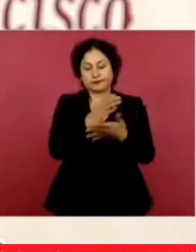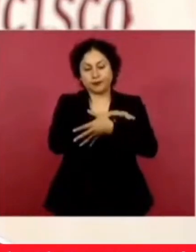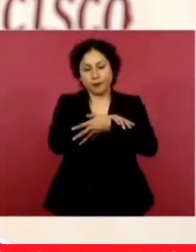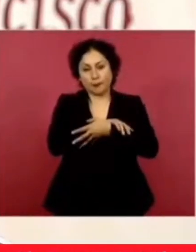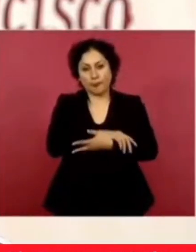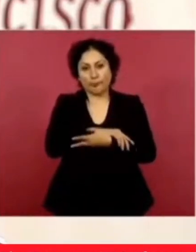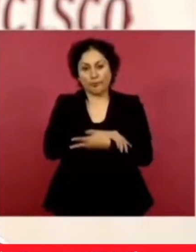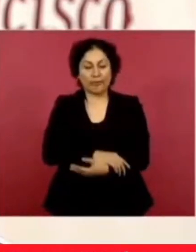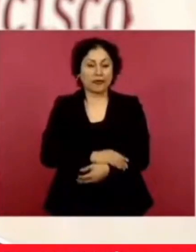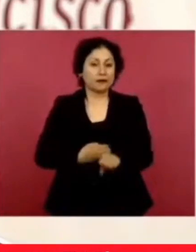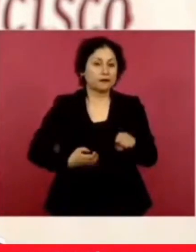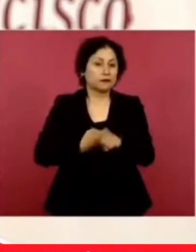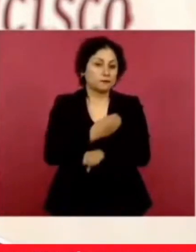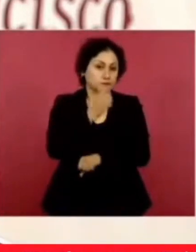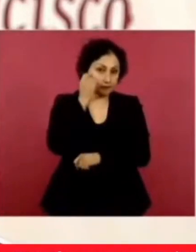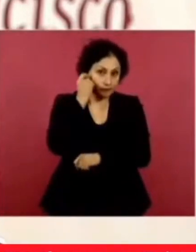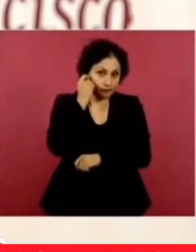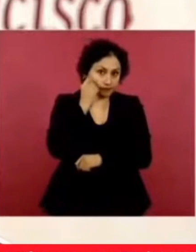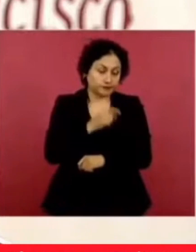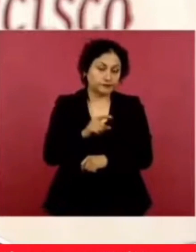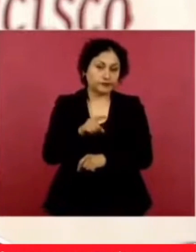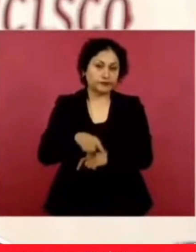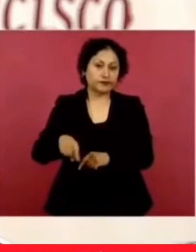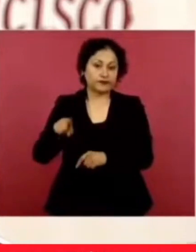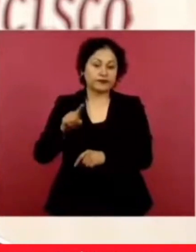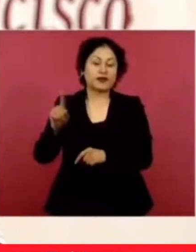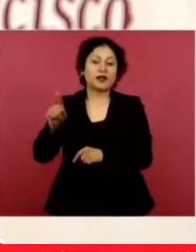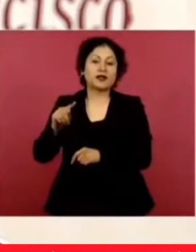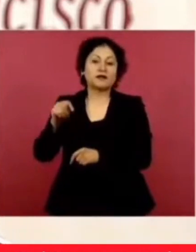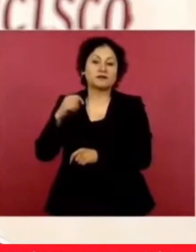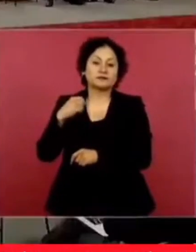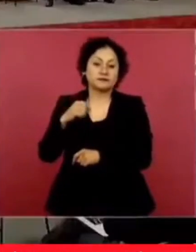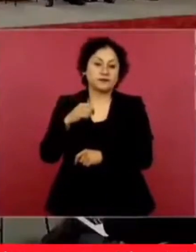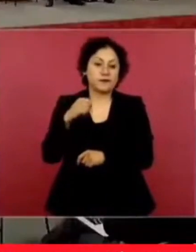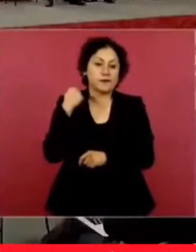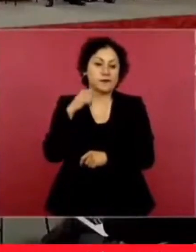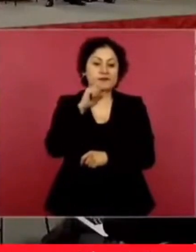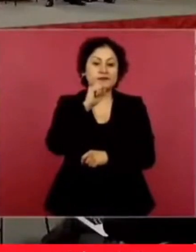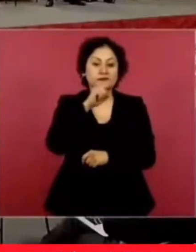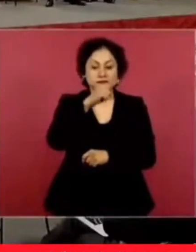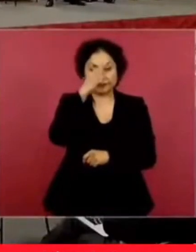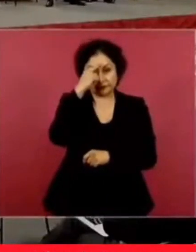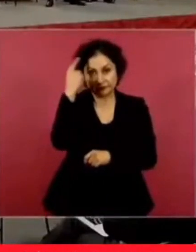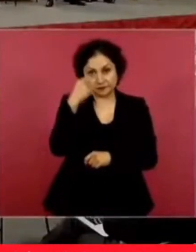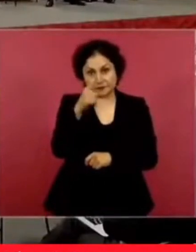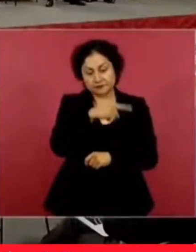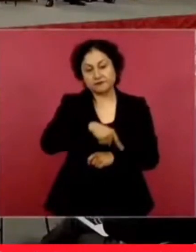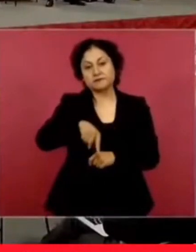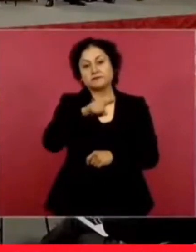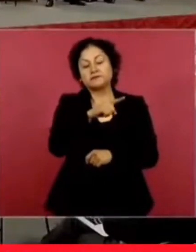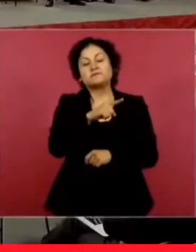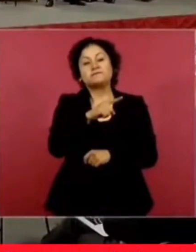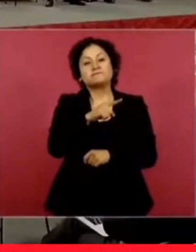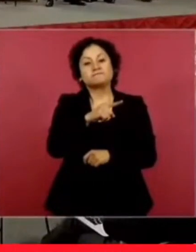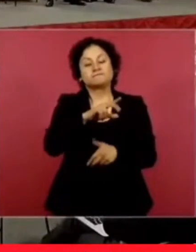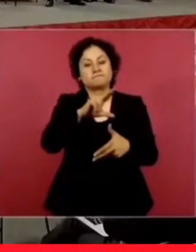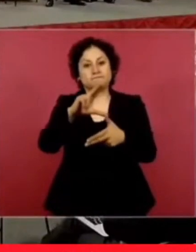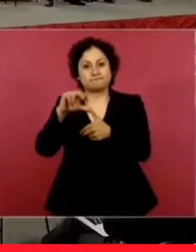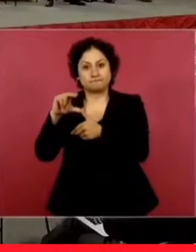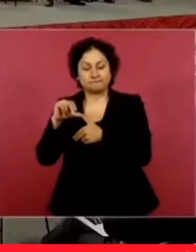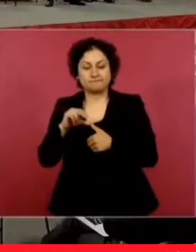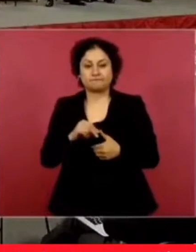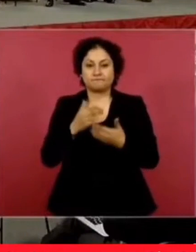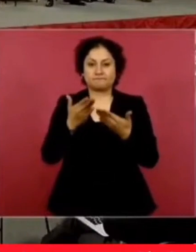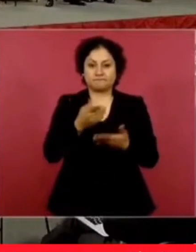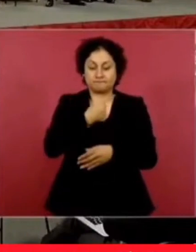los afectados por el paso del huracán Otis y decirles que cuentan con Tabasco y con